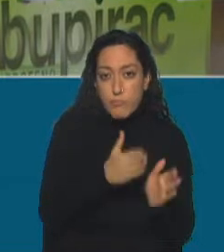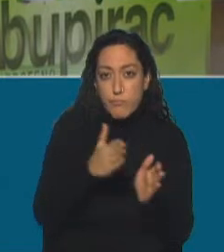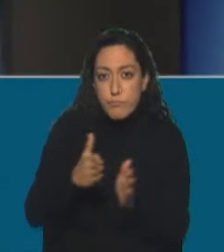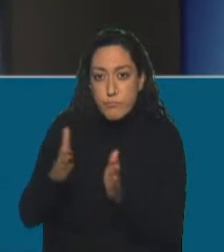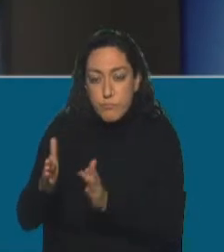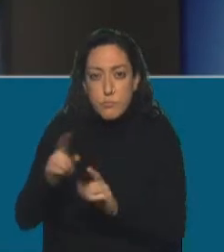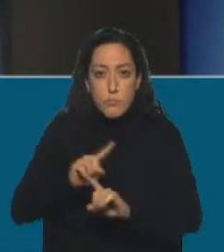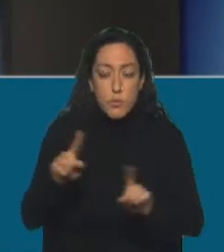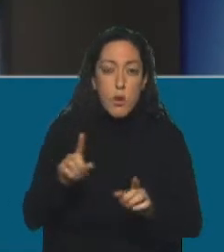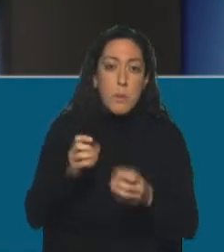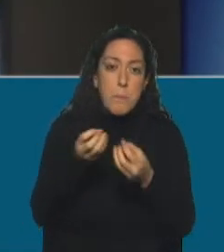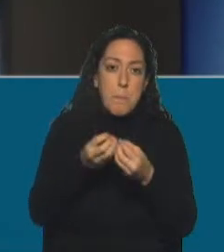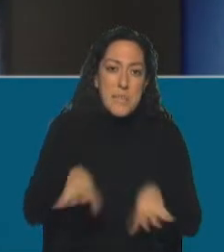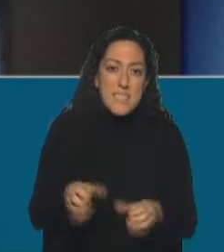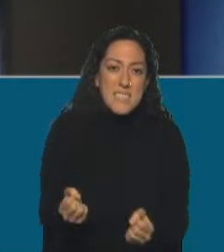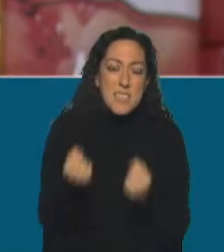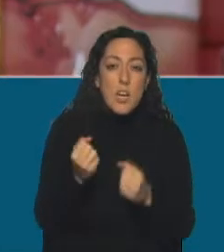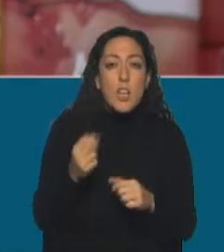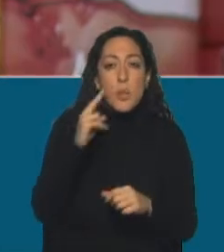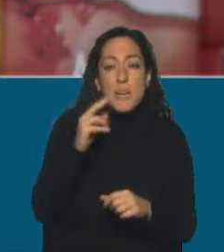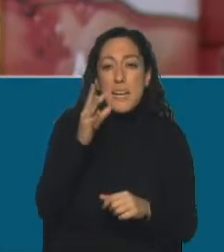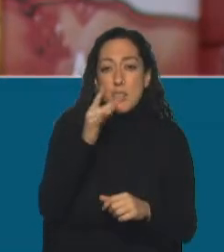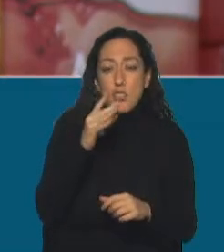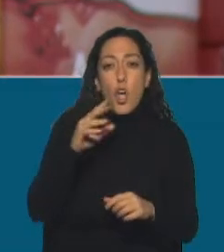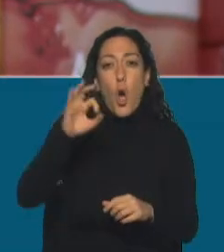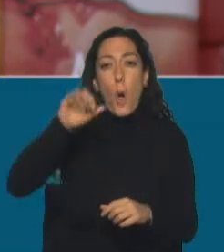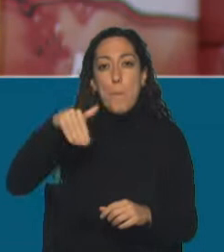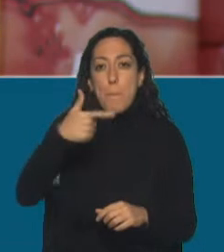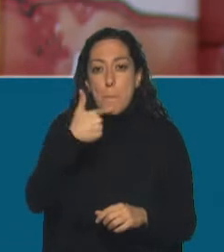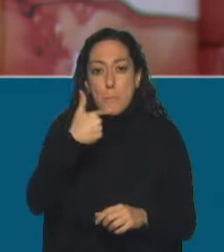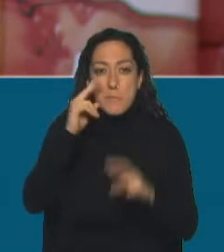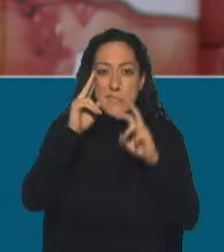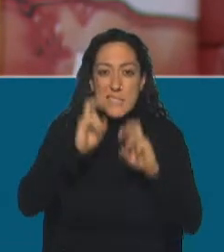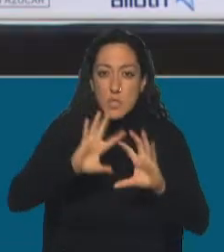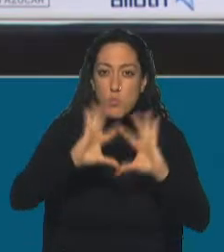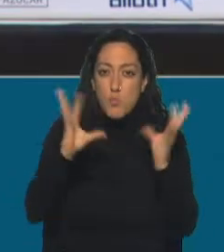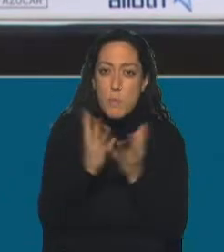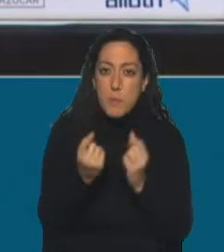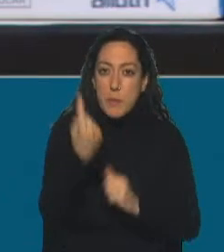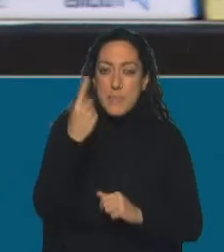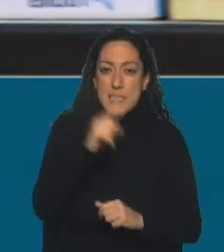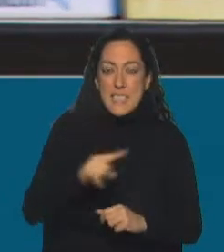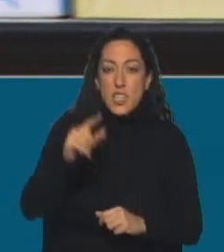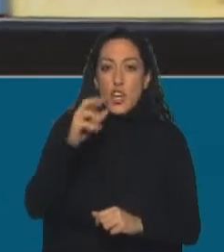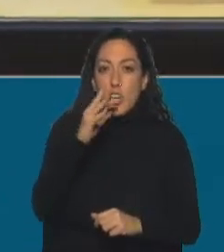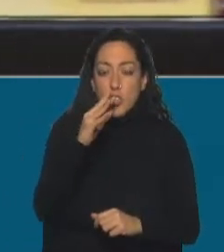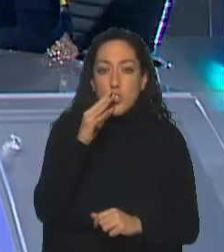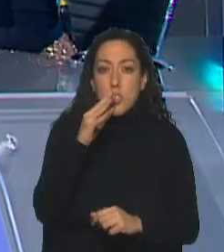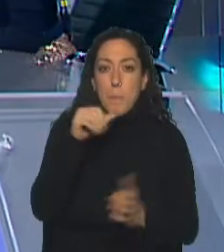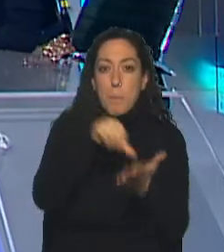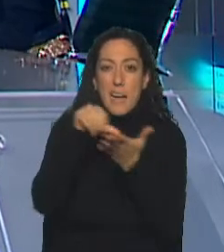2014 ya la Organización Mundial de la Salud realizó el primer estudio mundial el 114 países